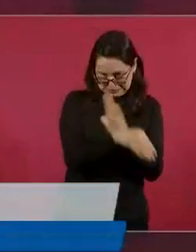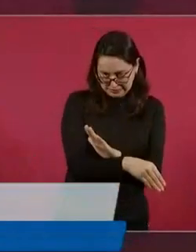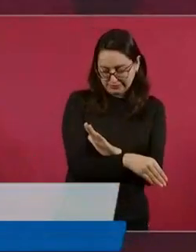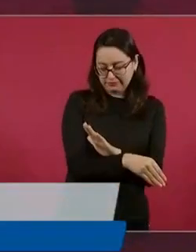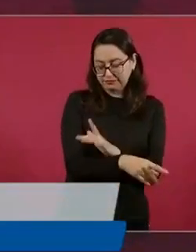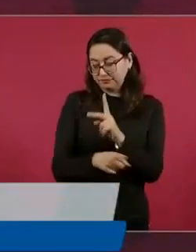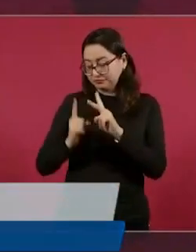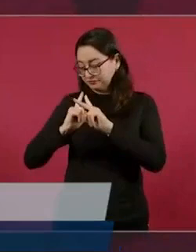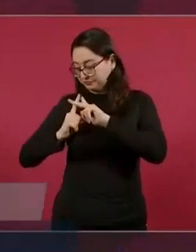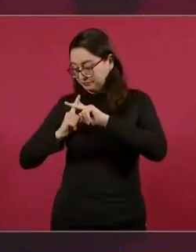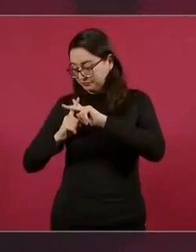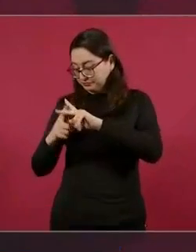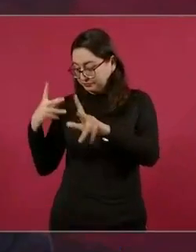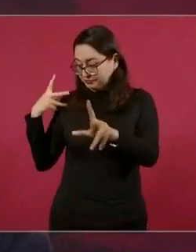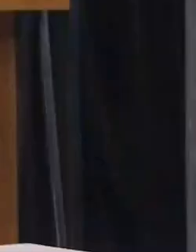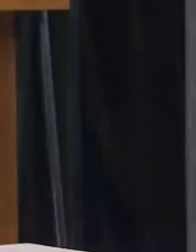ser una hazaña.